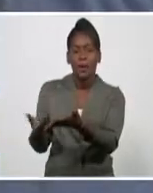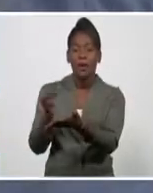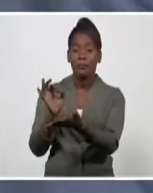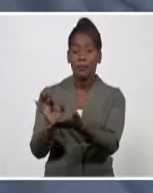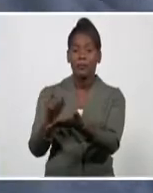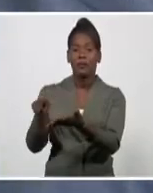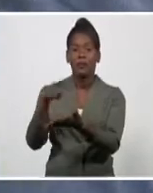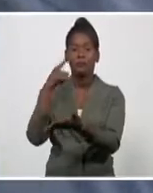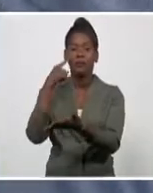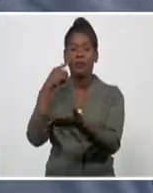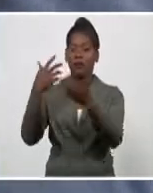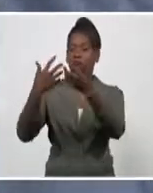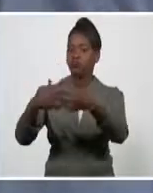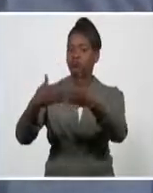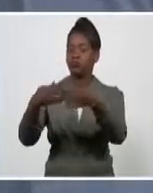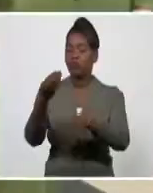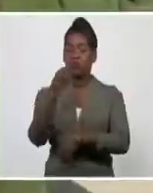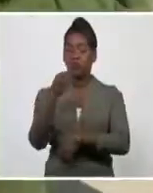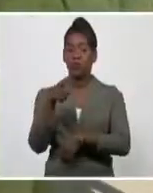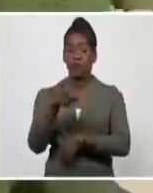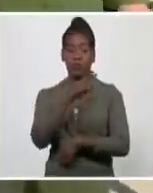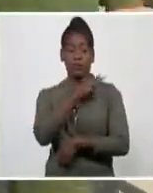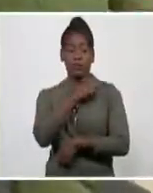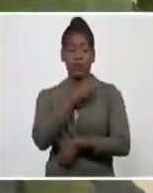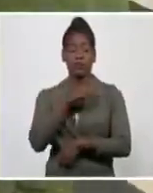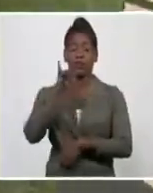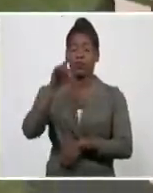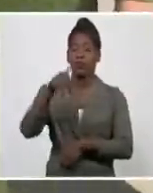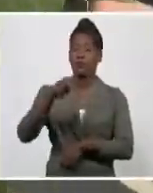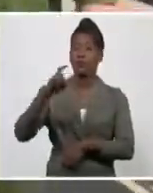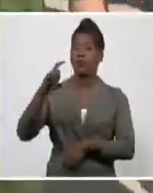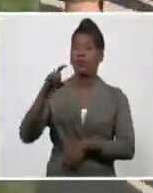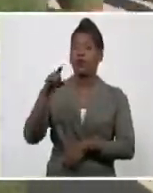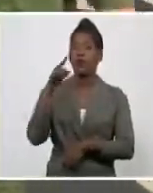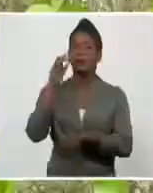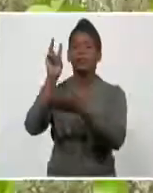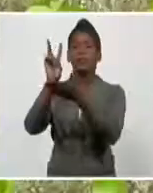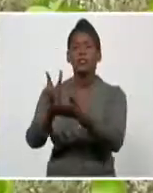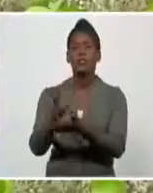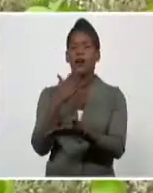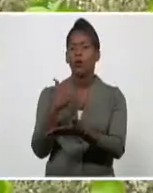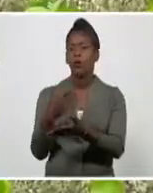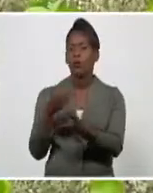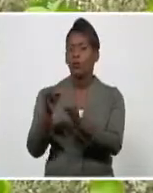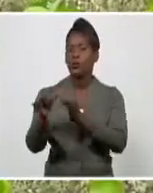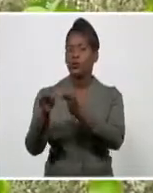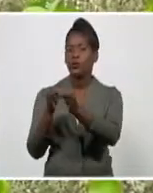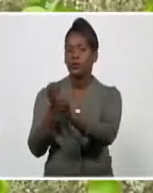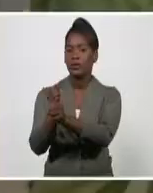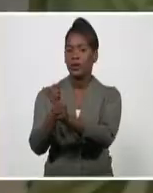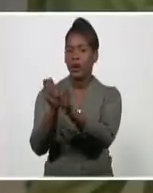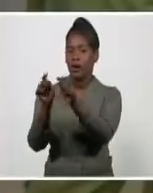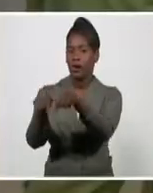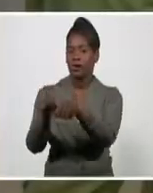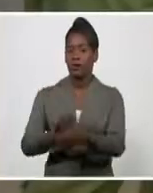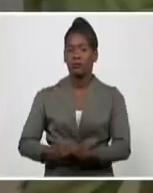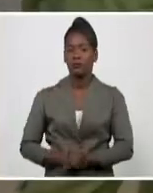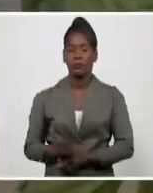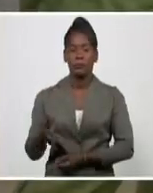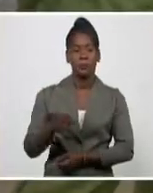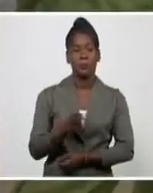del Comité Nacional de la Unión de Jóvenes Comunistas, como parte de su visita al territorio. Durante el recorrido por las distintas